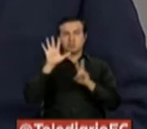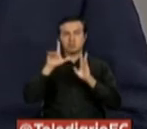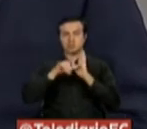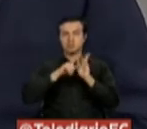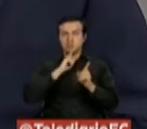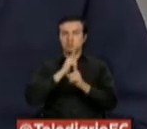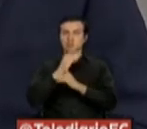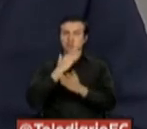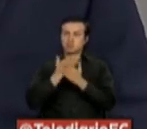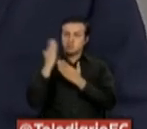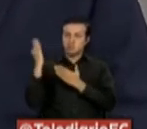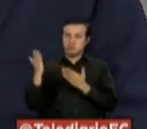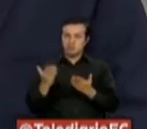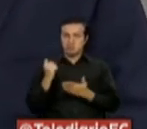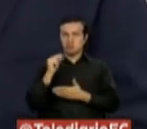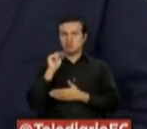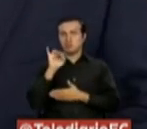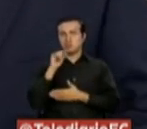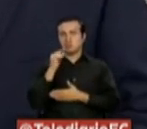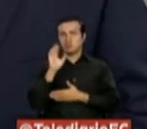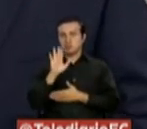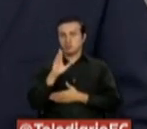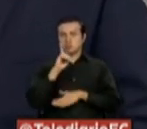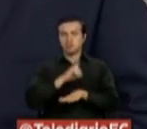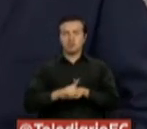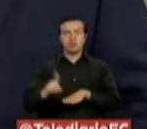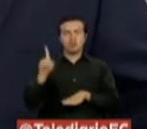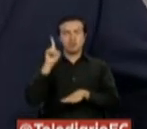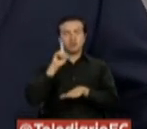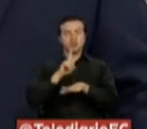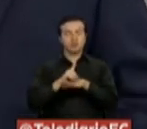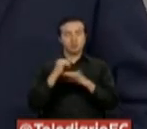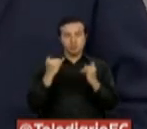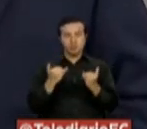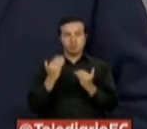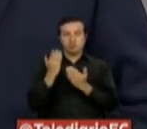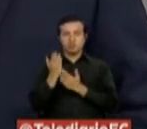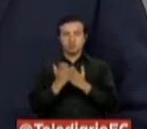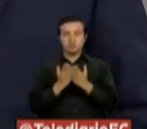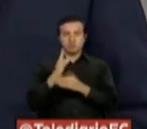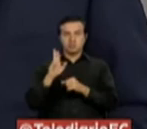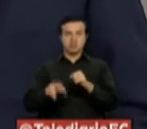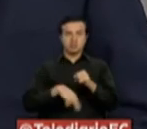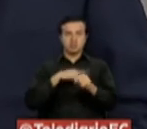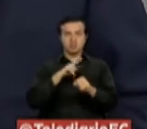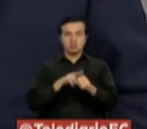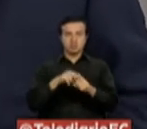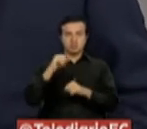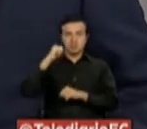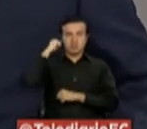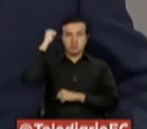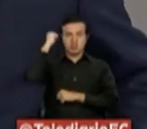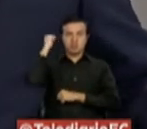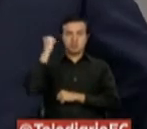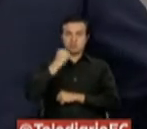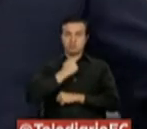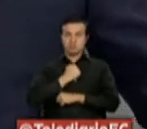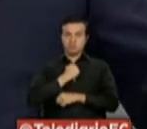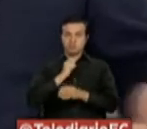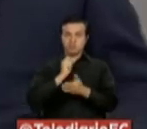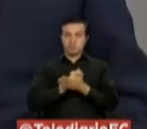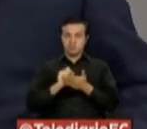7:57. Gracias por estar aquí, Santiago Ceballos, director del actual Servicio Nacional de Derechos